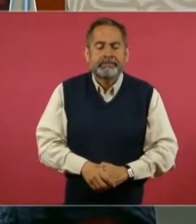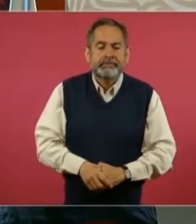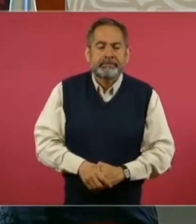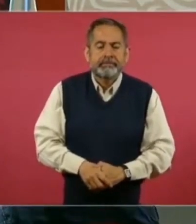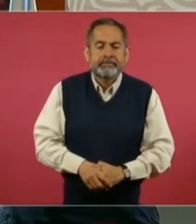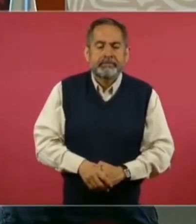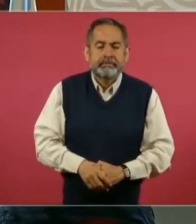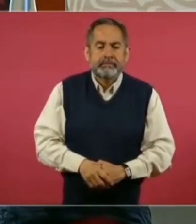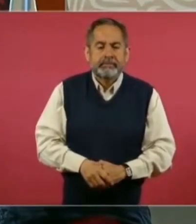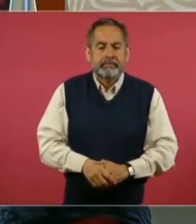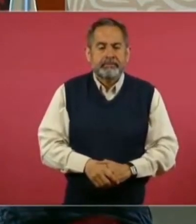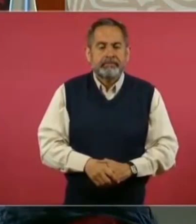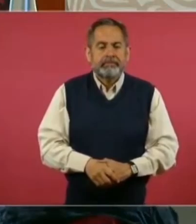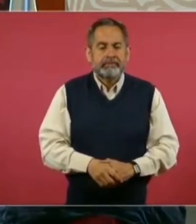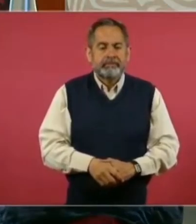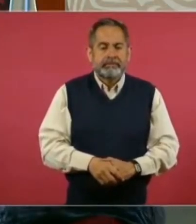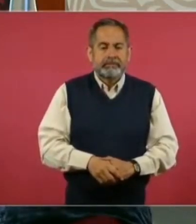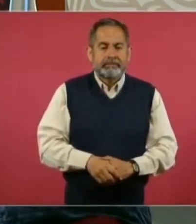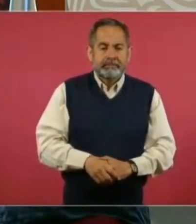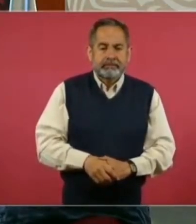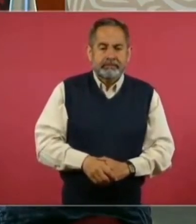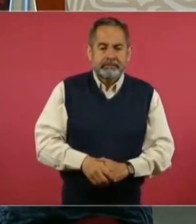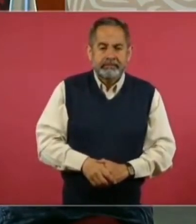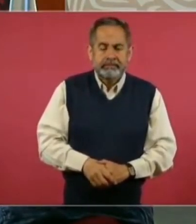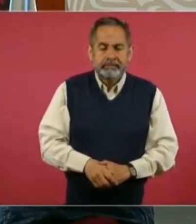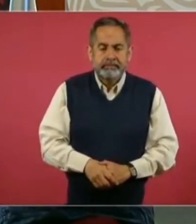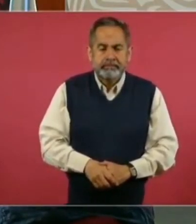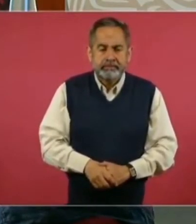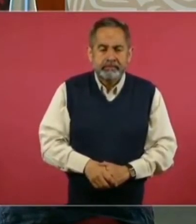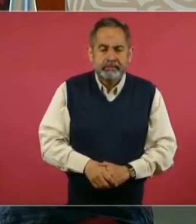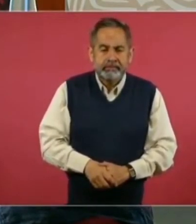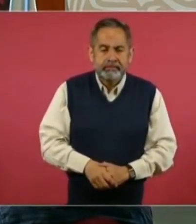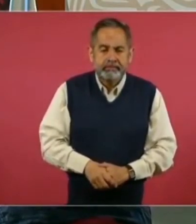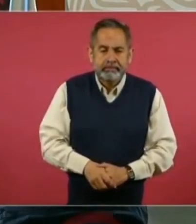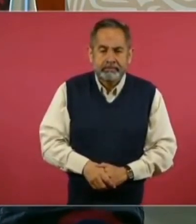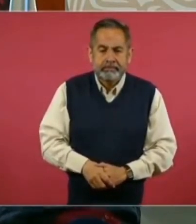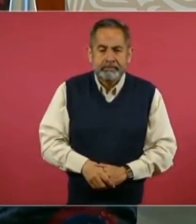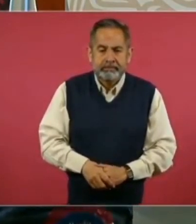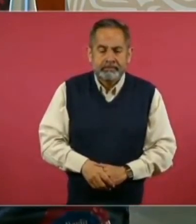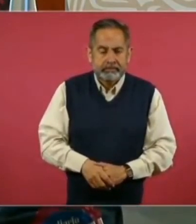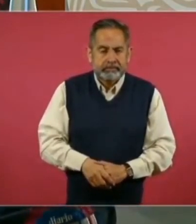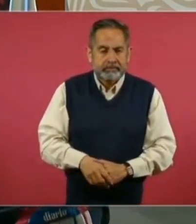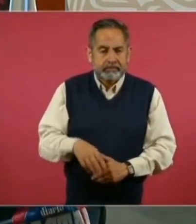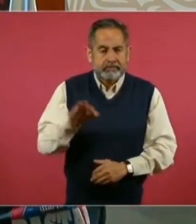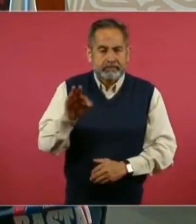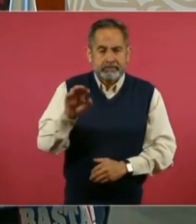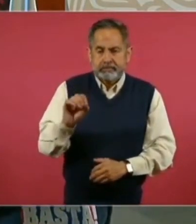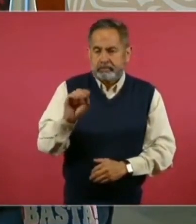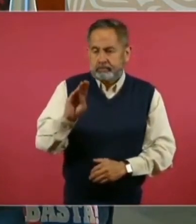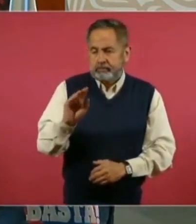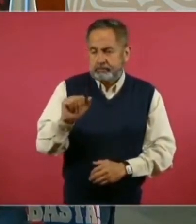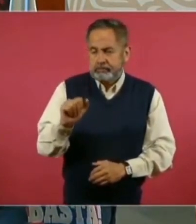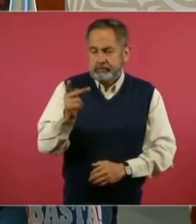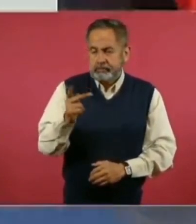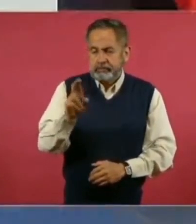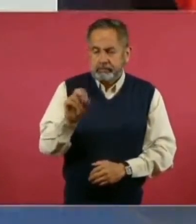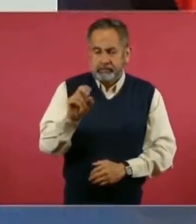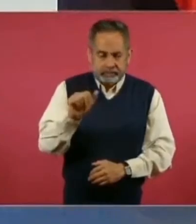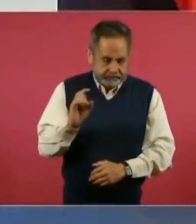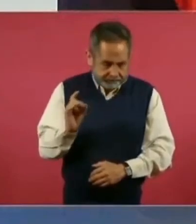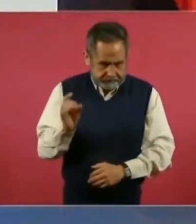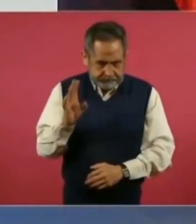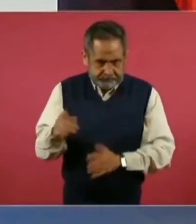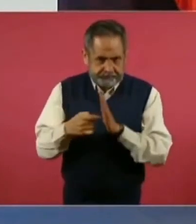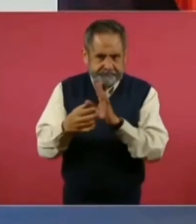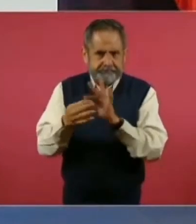continuamos 12 de de diciembre lo del fopra ya lo